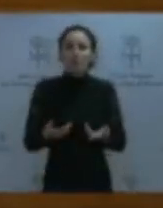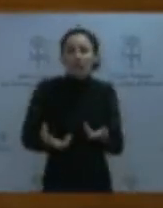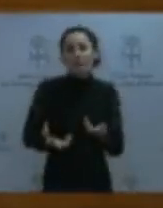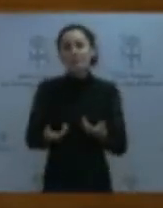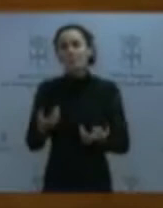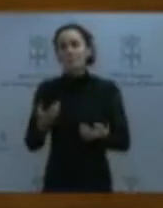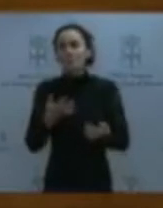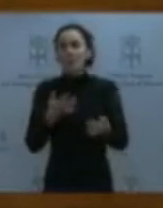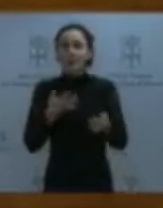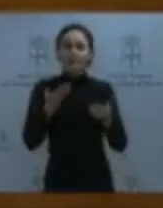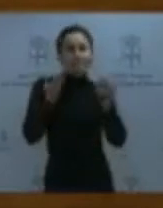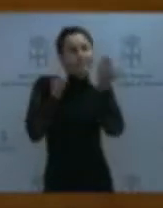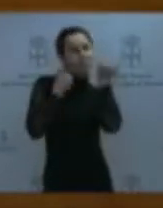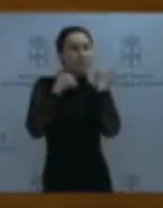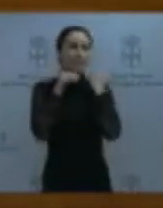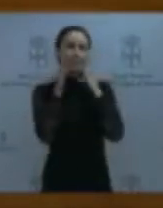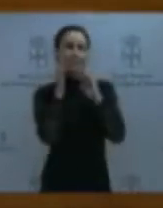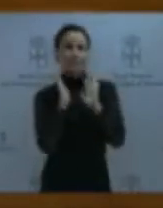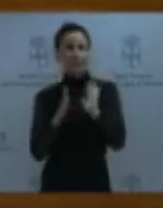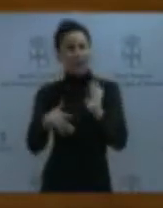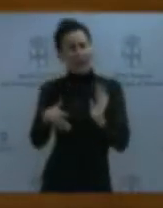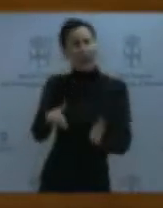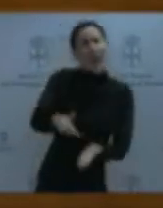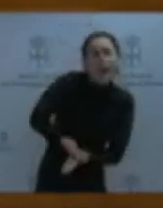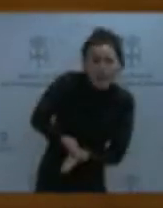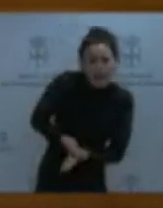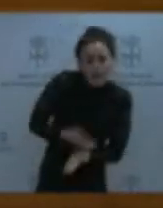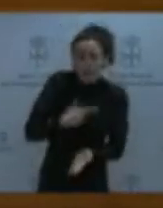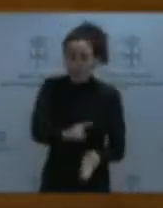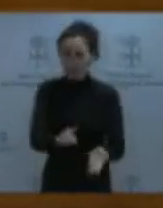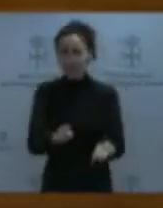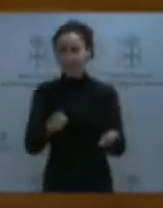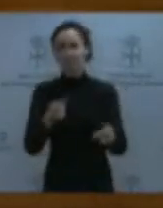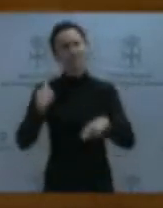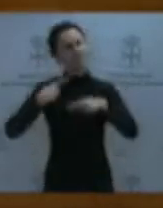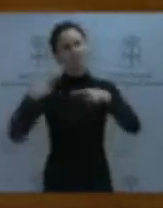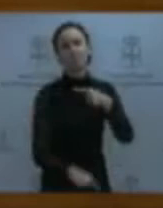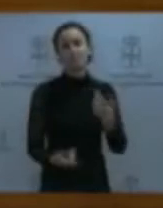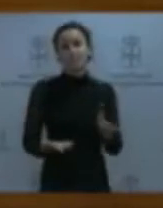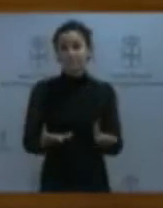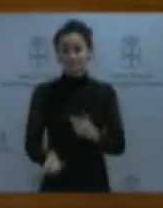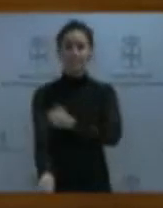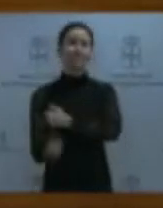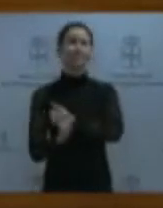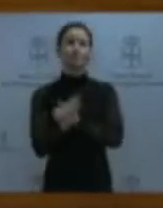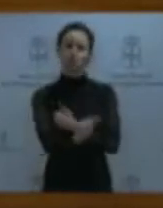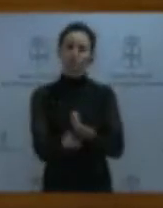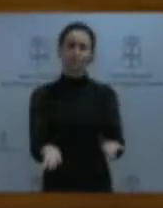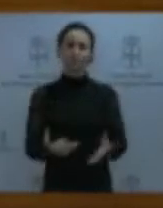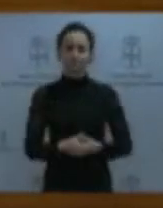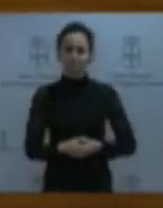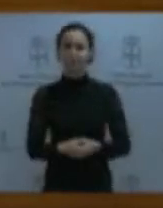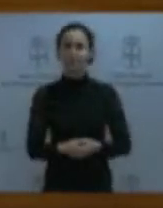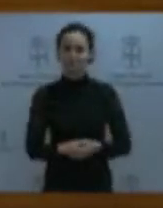pero son un poco remolones a la hora de pagar. Esa es la diferencia fundamental. Y como encima es una cuestión estratégica,